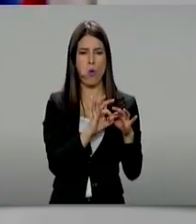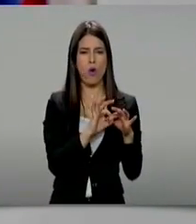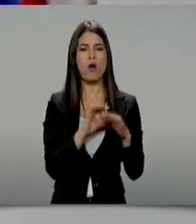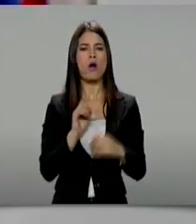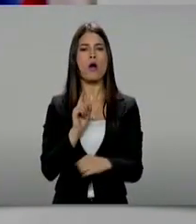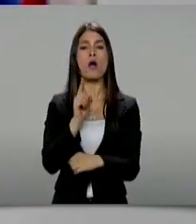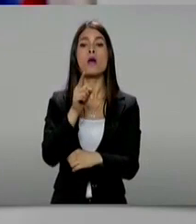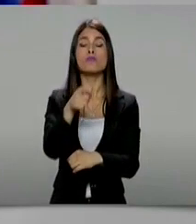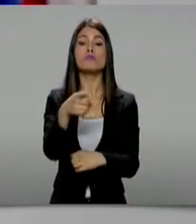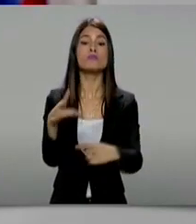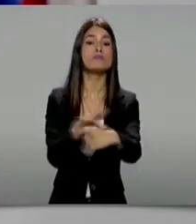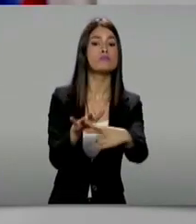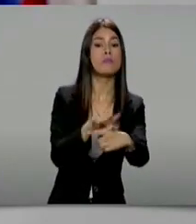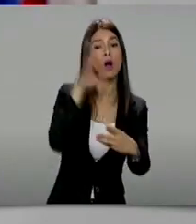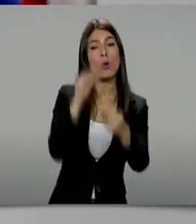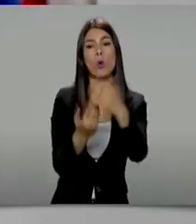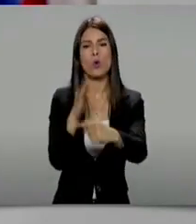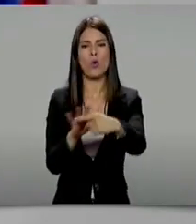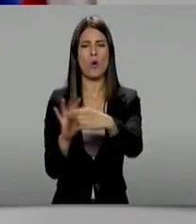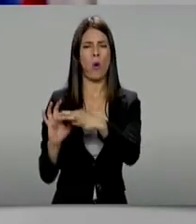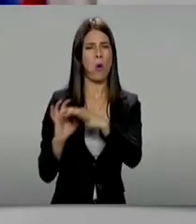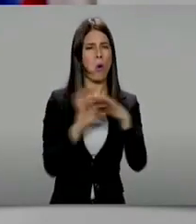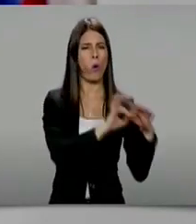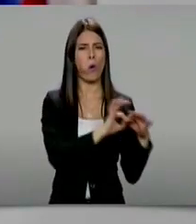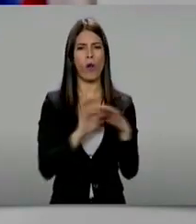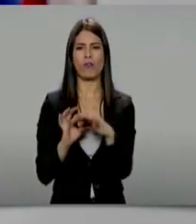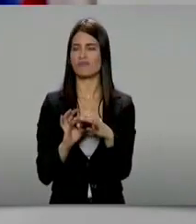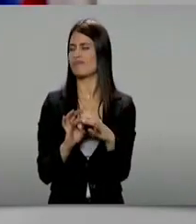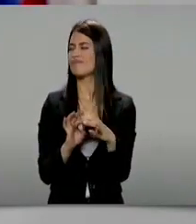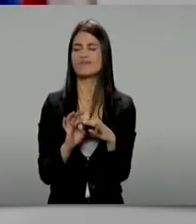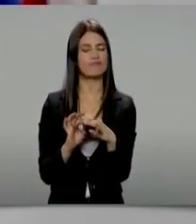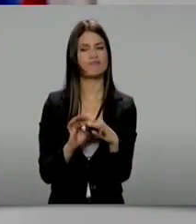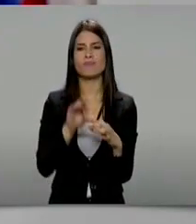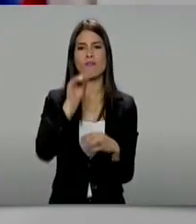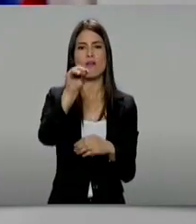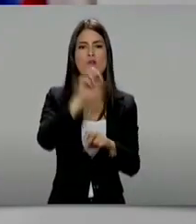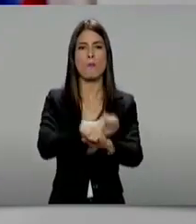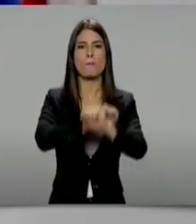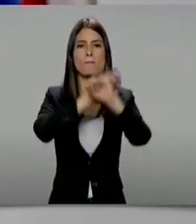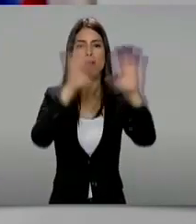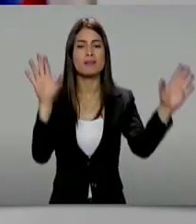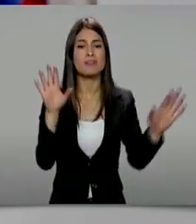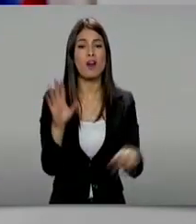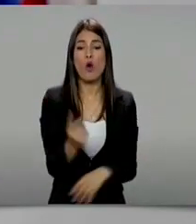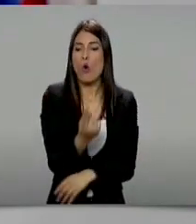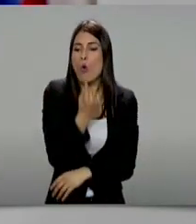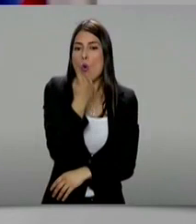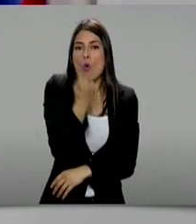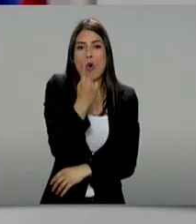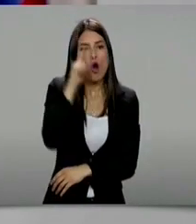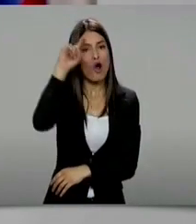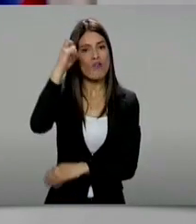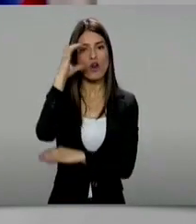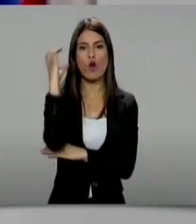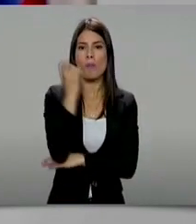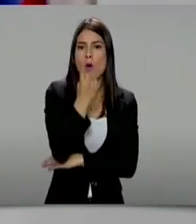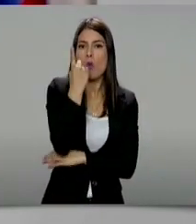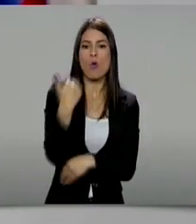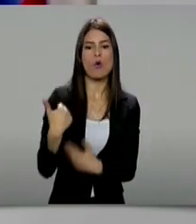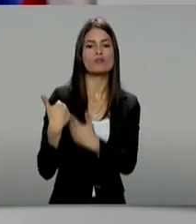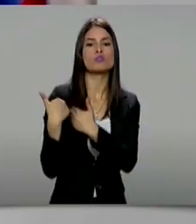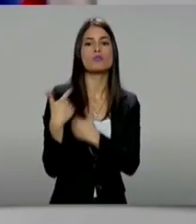ahora mucho más claro que el gobierno será el único el único responsable de la